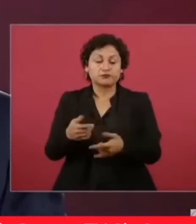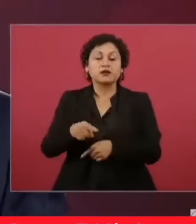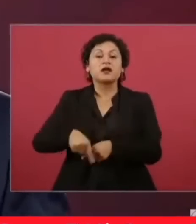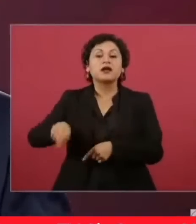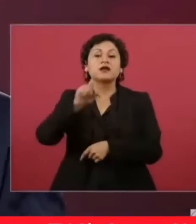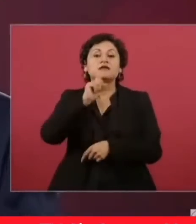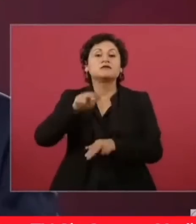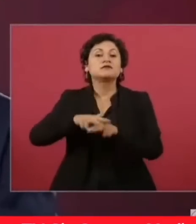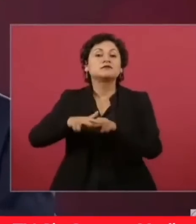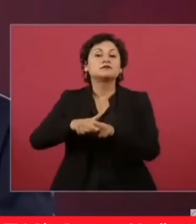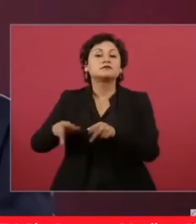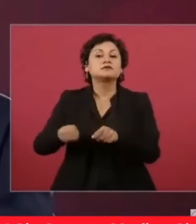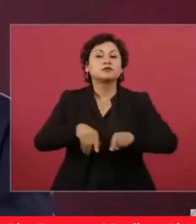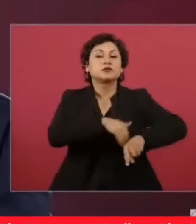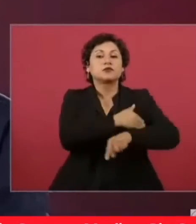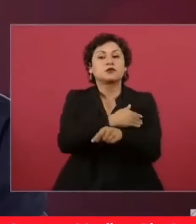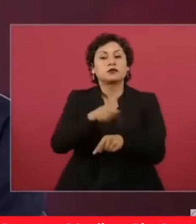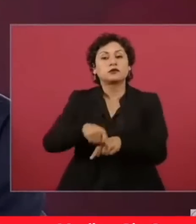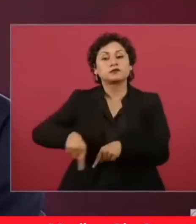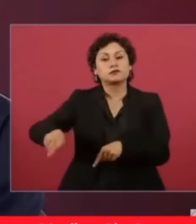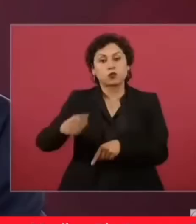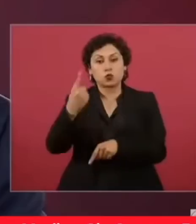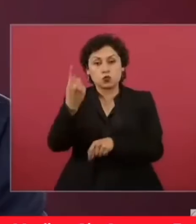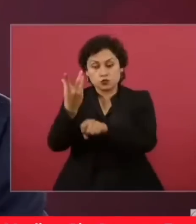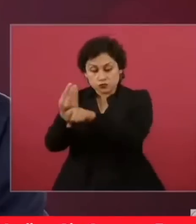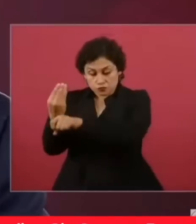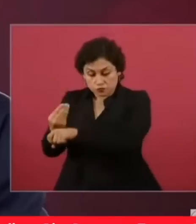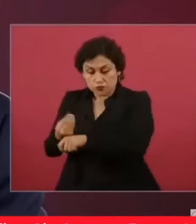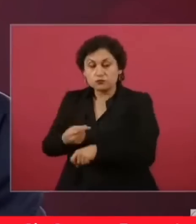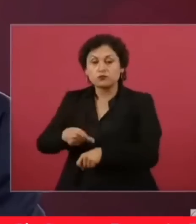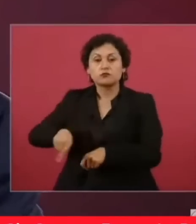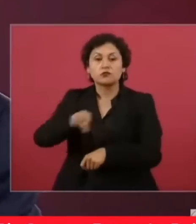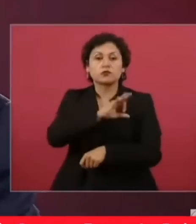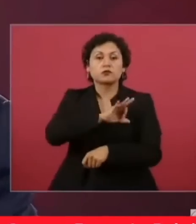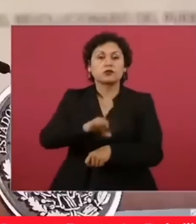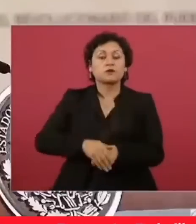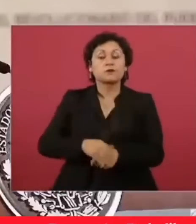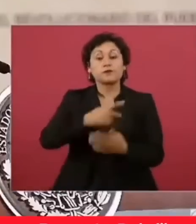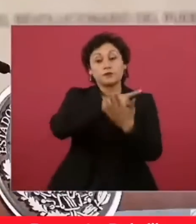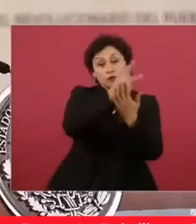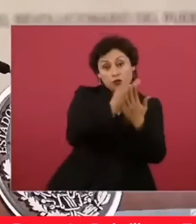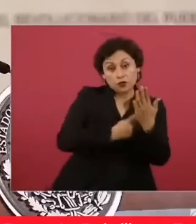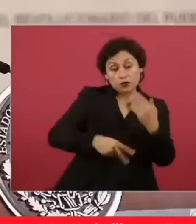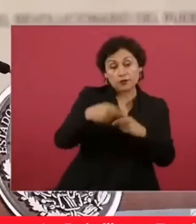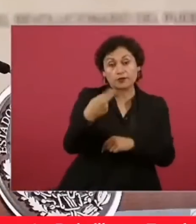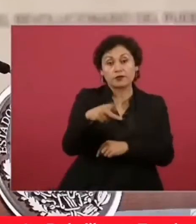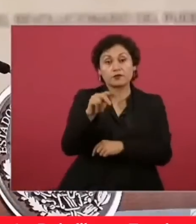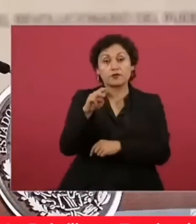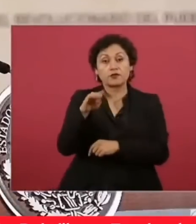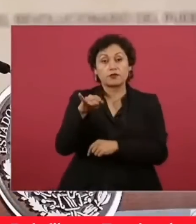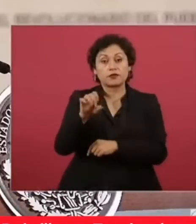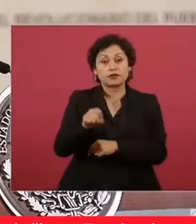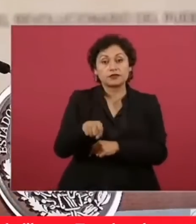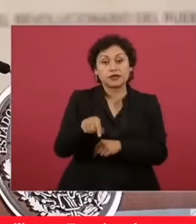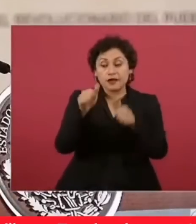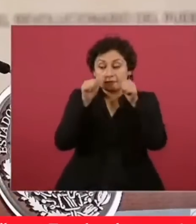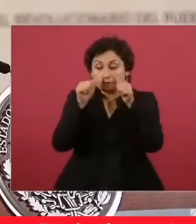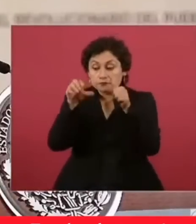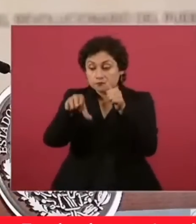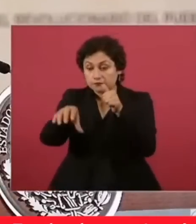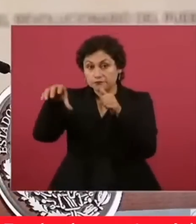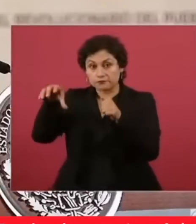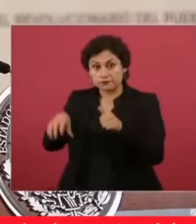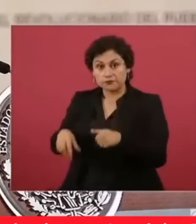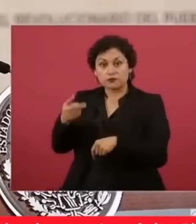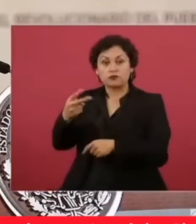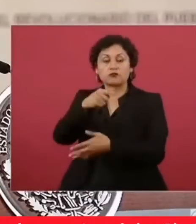de mantenimiento para la vía. Con el programa Promesa, se interviene en los sitios de Esná y Escalunquín, donde además